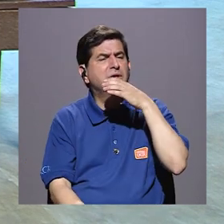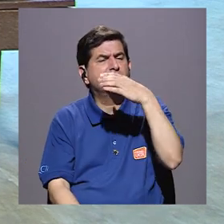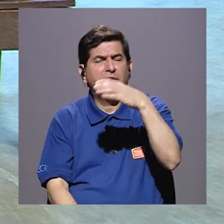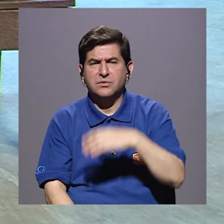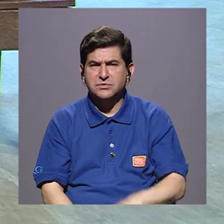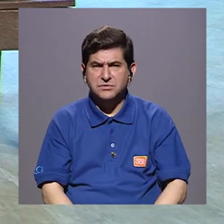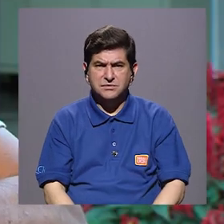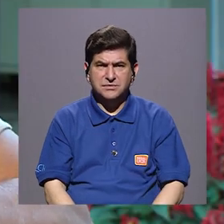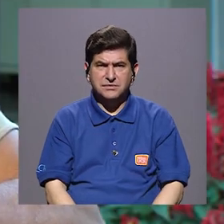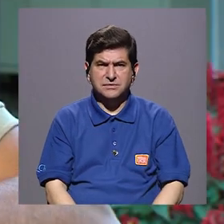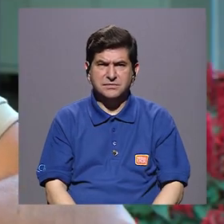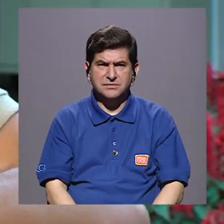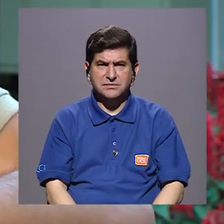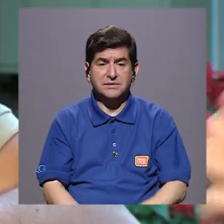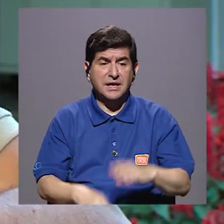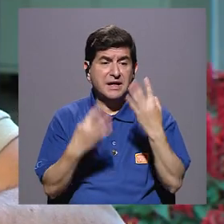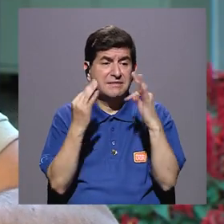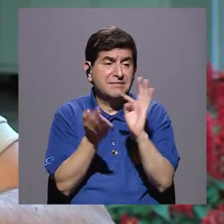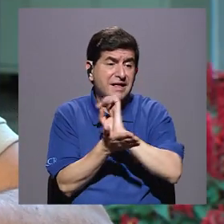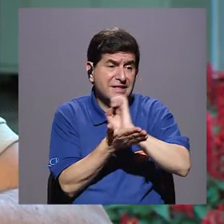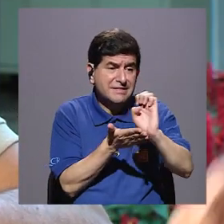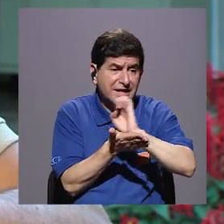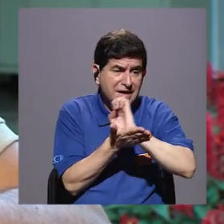recomendar para